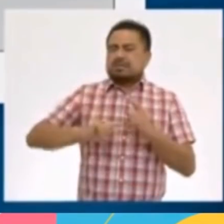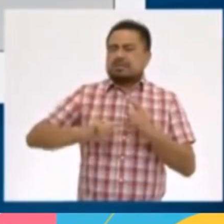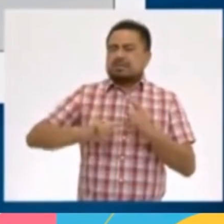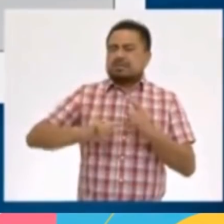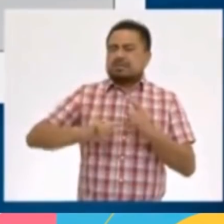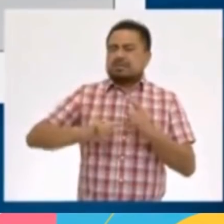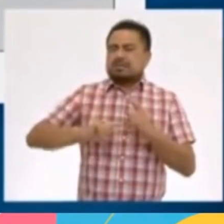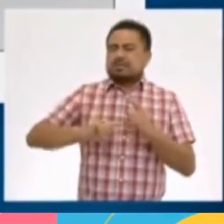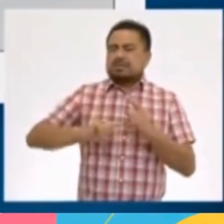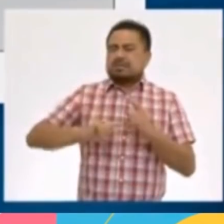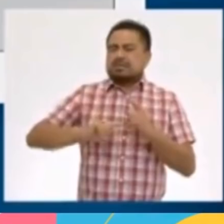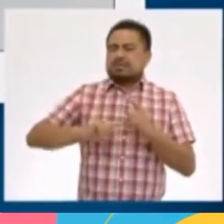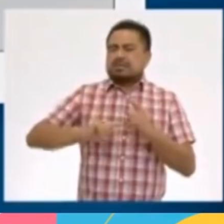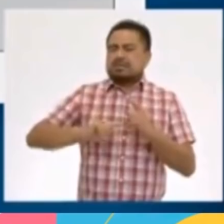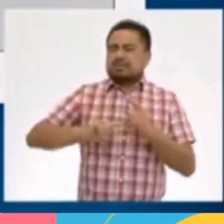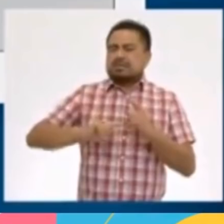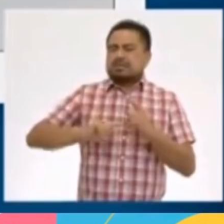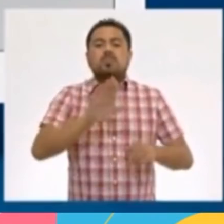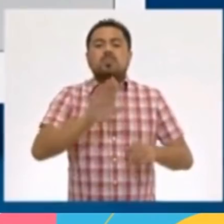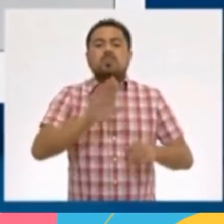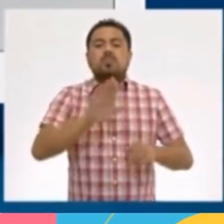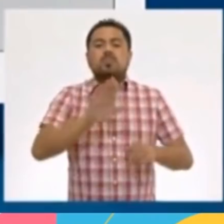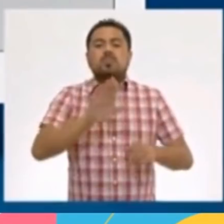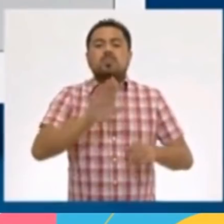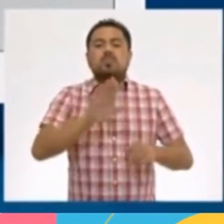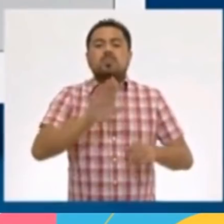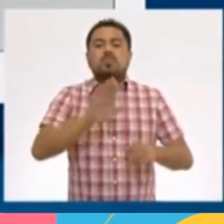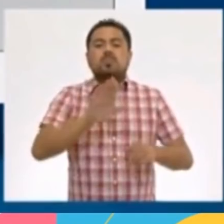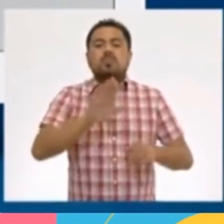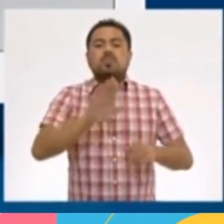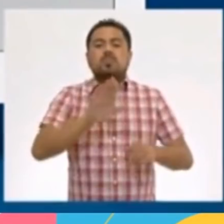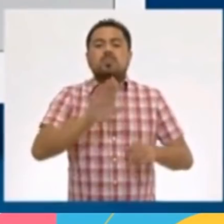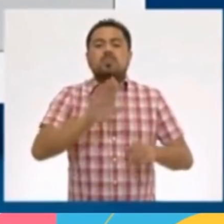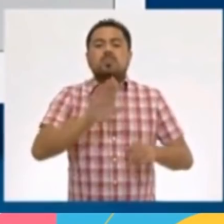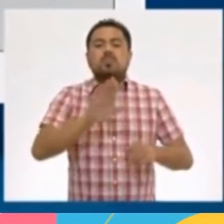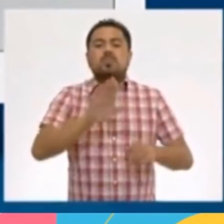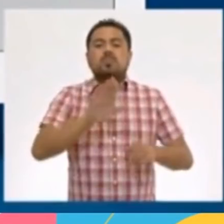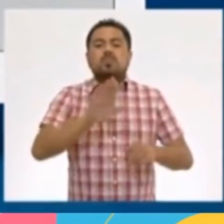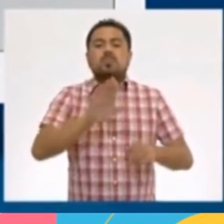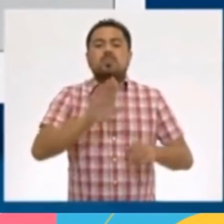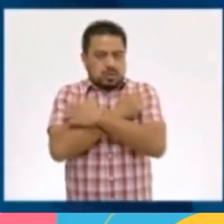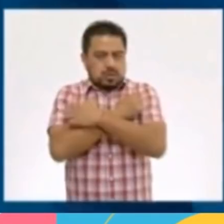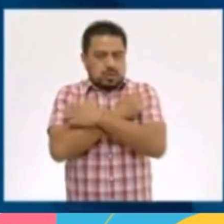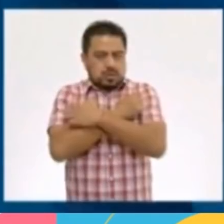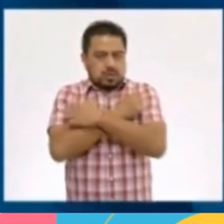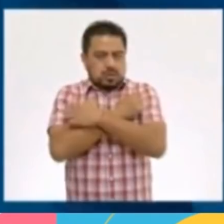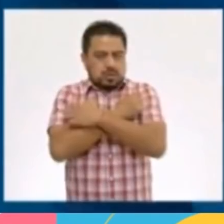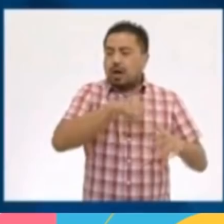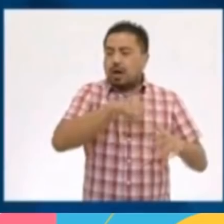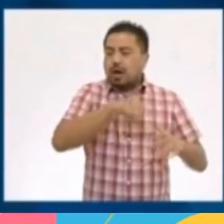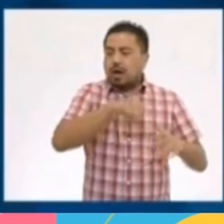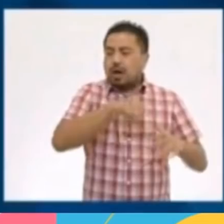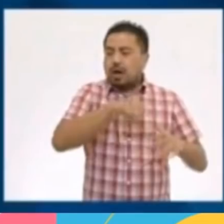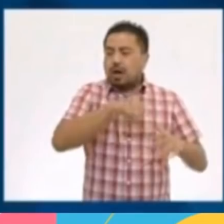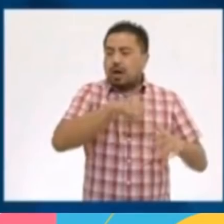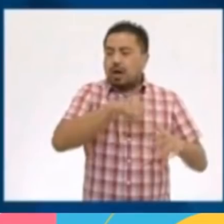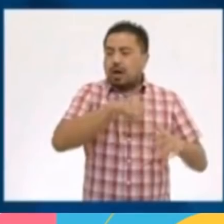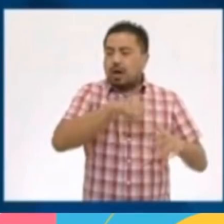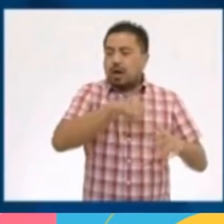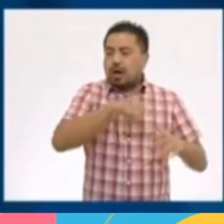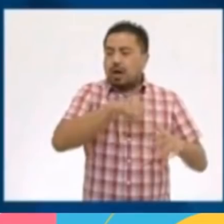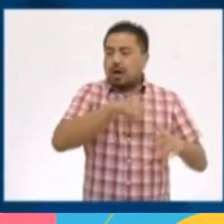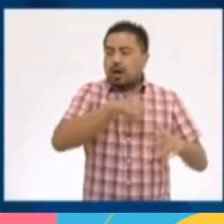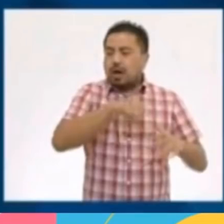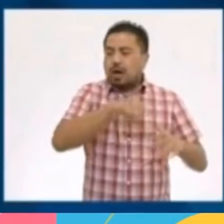militares eclesiásticos. Sería la ley Juárez. La Constitución estableció la igualdad ante la ley. La educación se